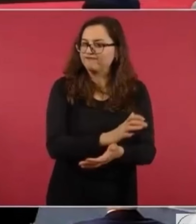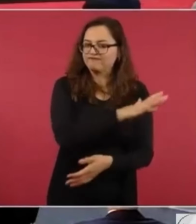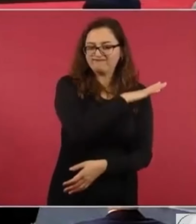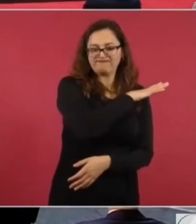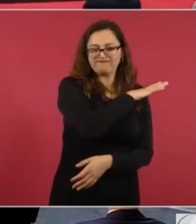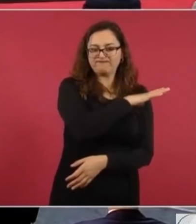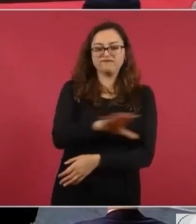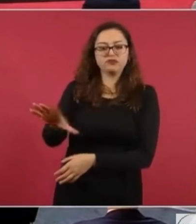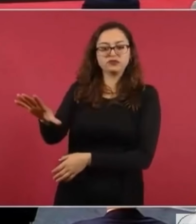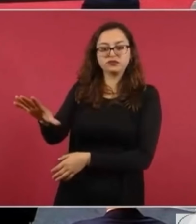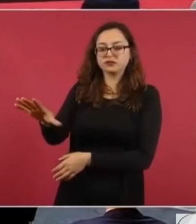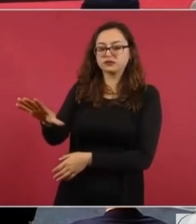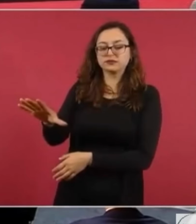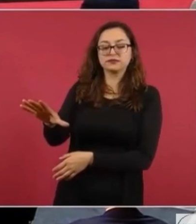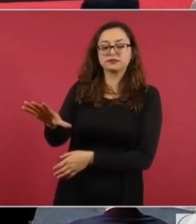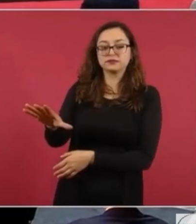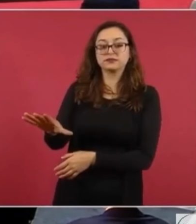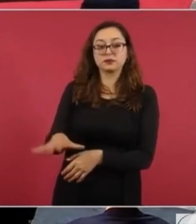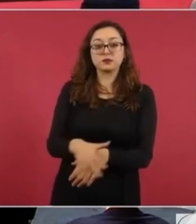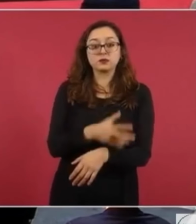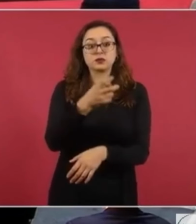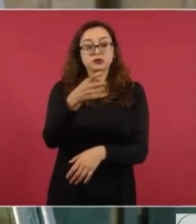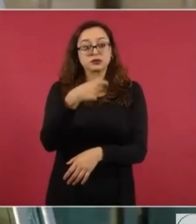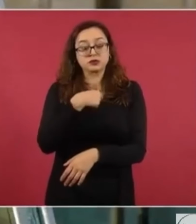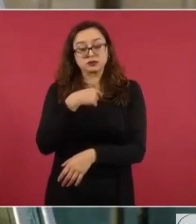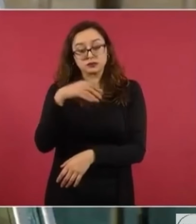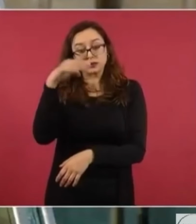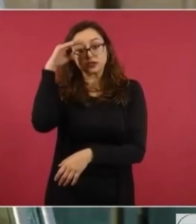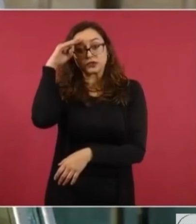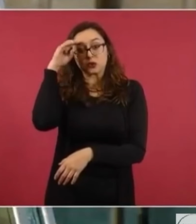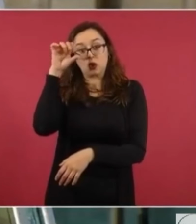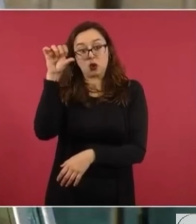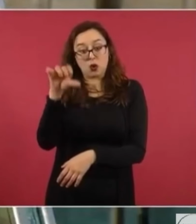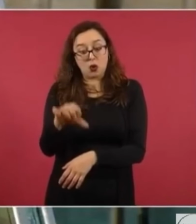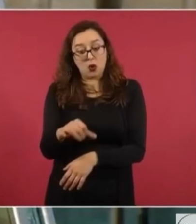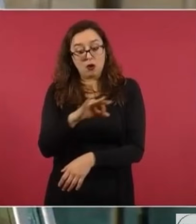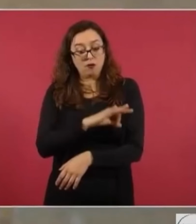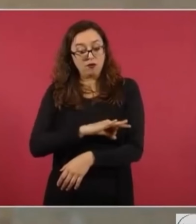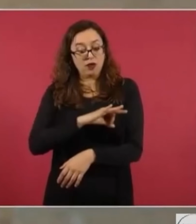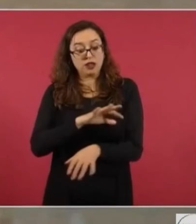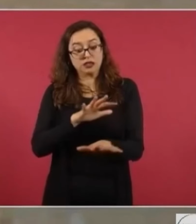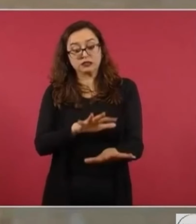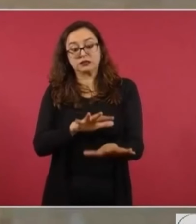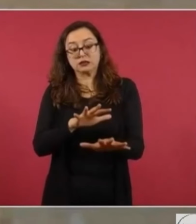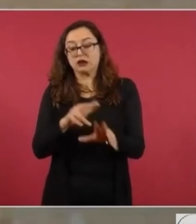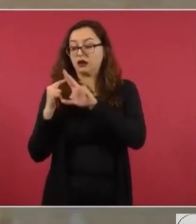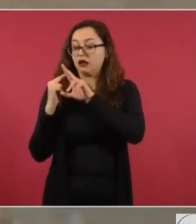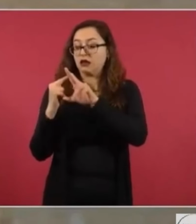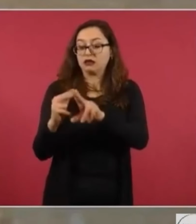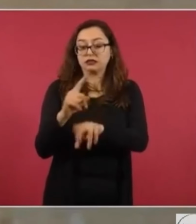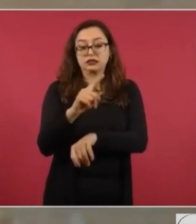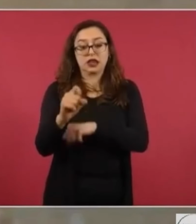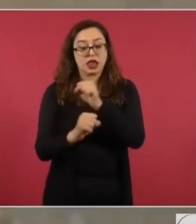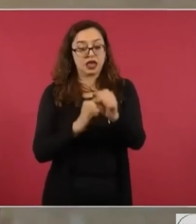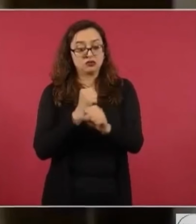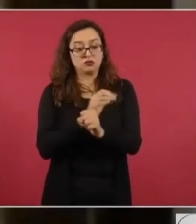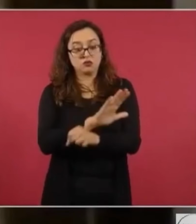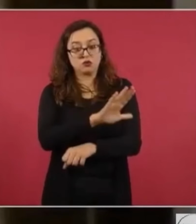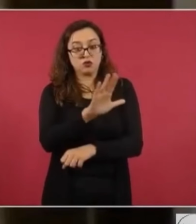me parece enorme que hoy lo estemos celebrando, a 100 años de su muerte, y